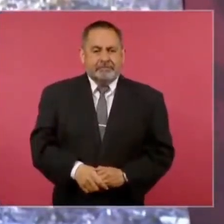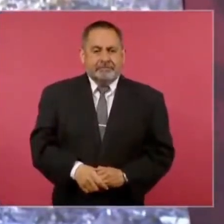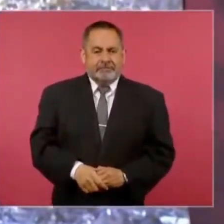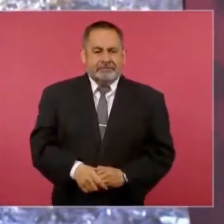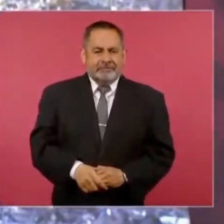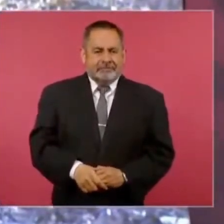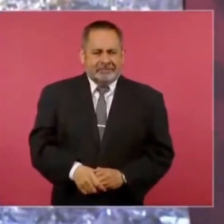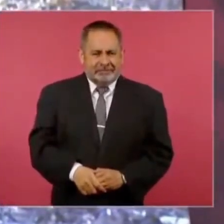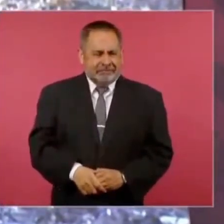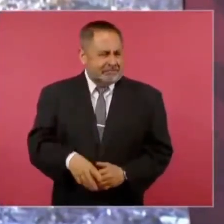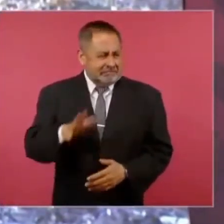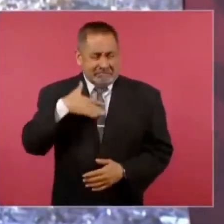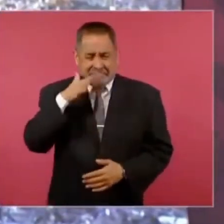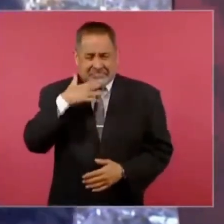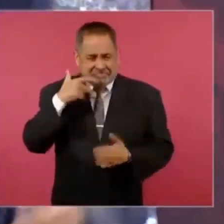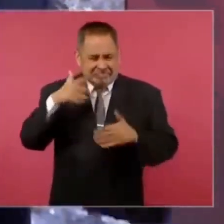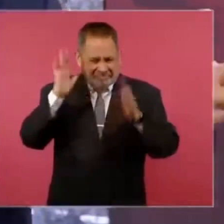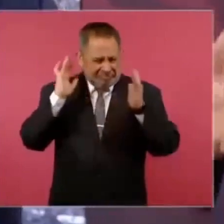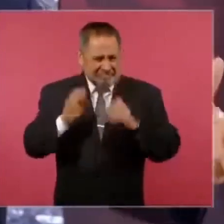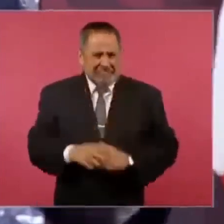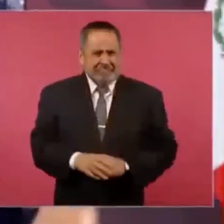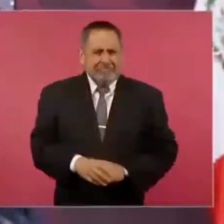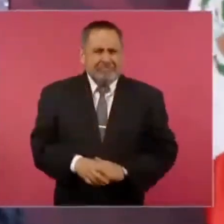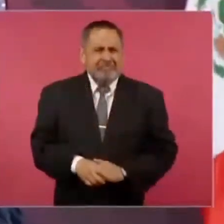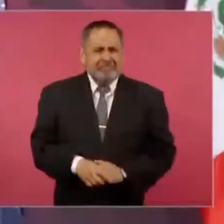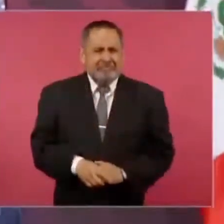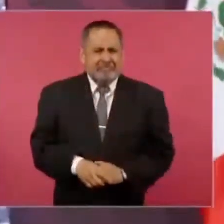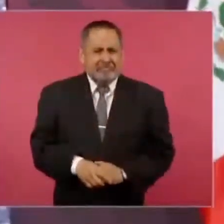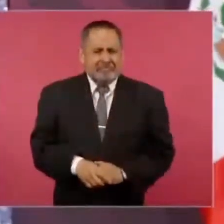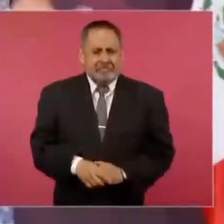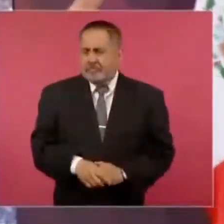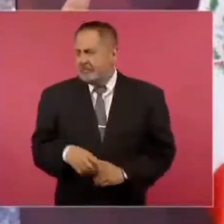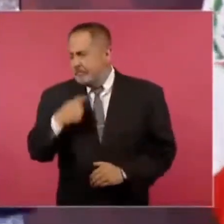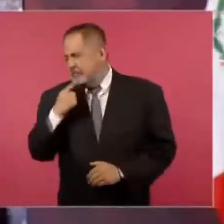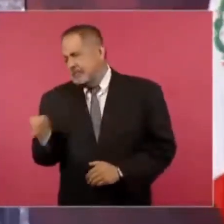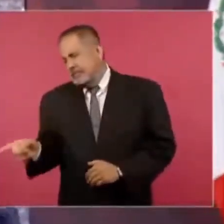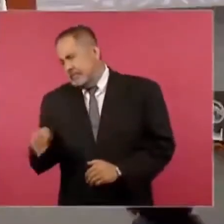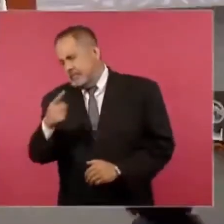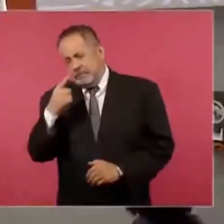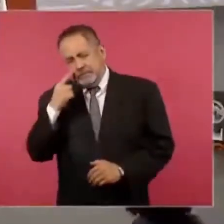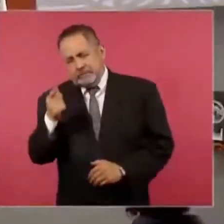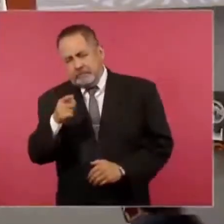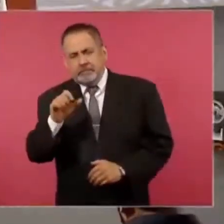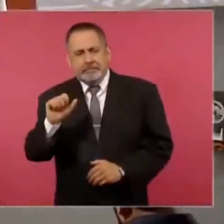Si fuese yo corrupto, pues le digo a Alejandro Encinas,